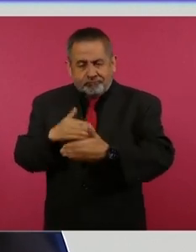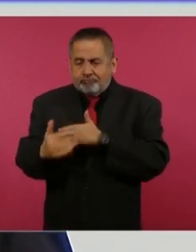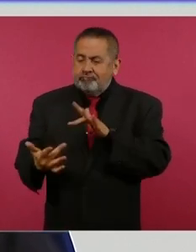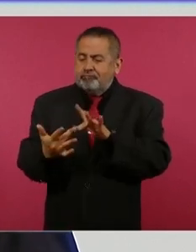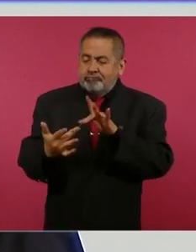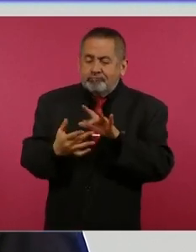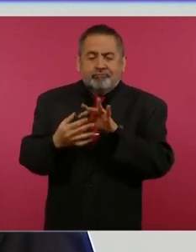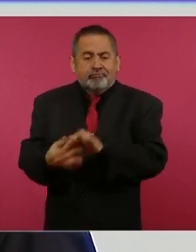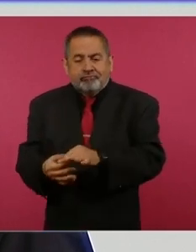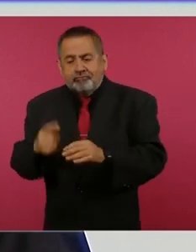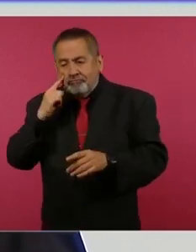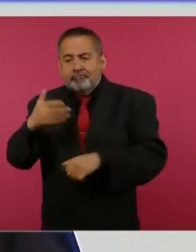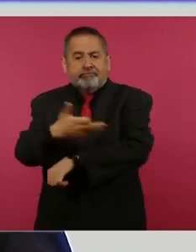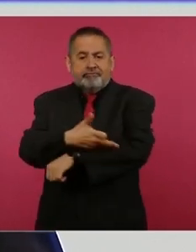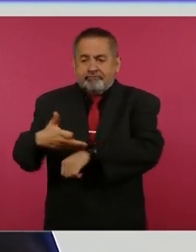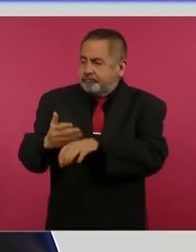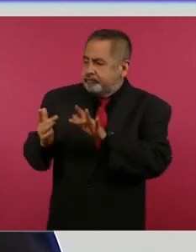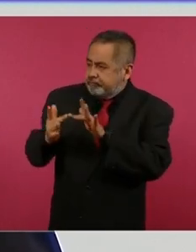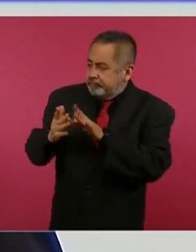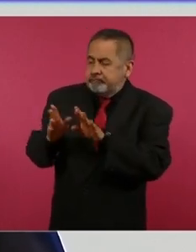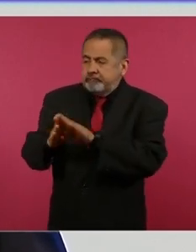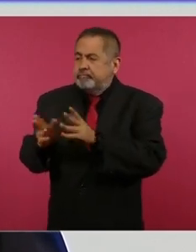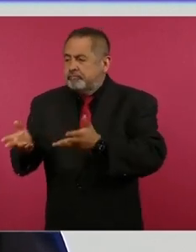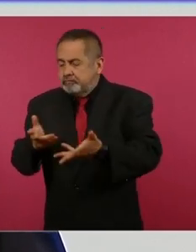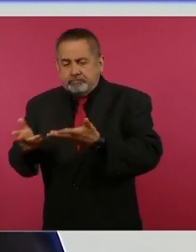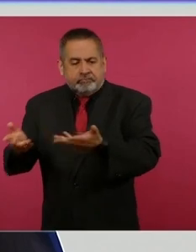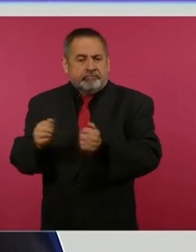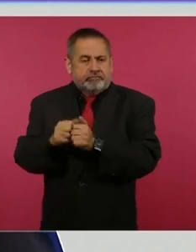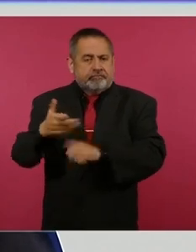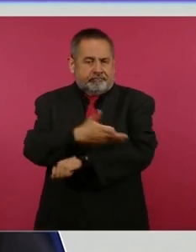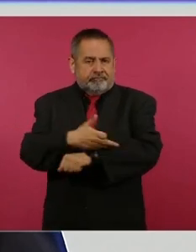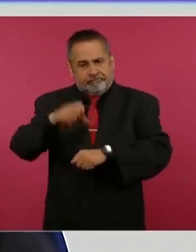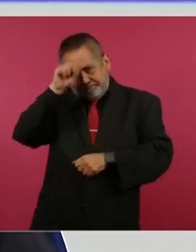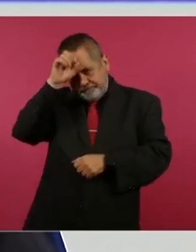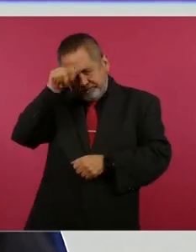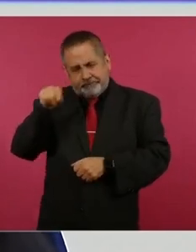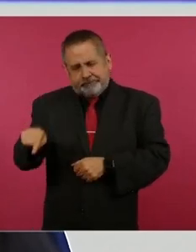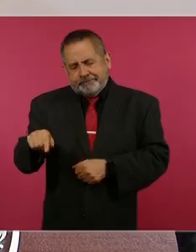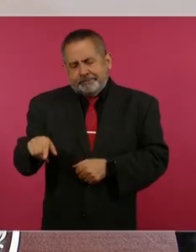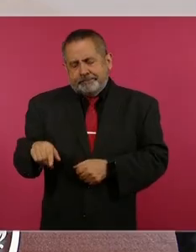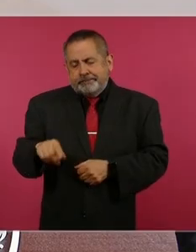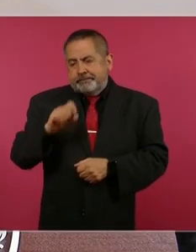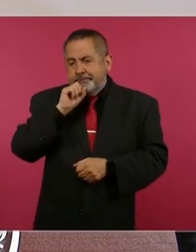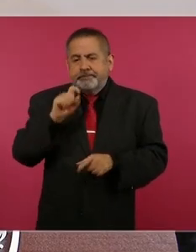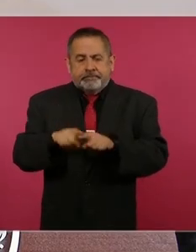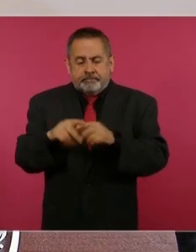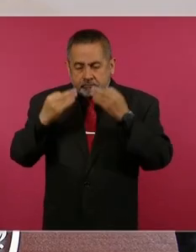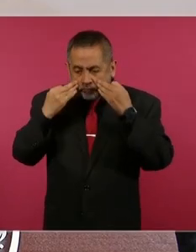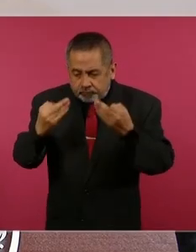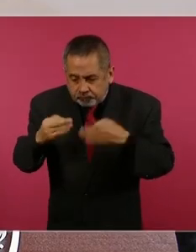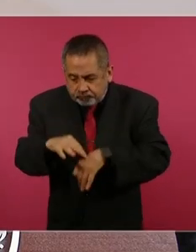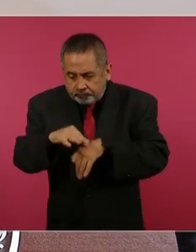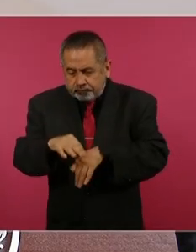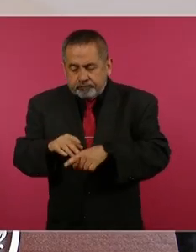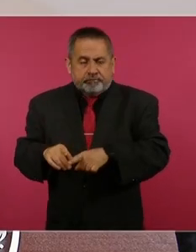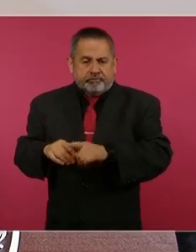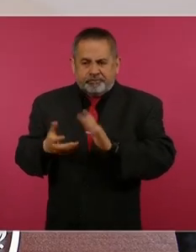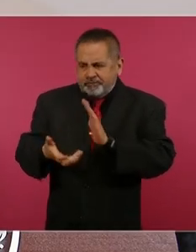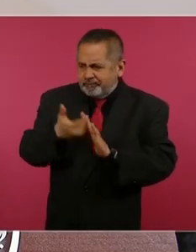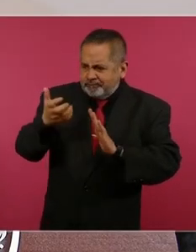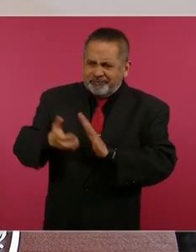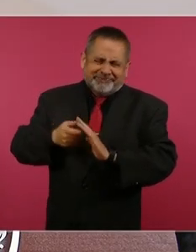contacto directo con los familiares directos de los mineros atrapados y además para ser testigos de esta